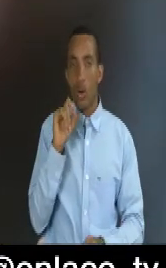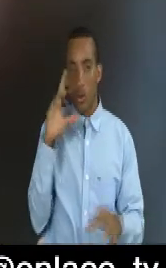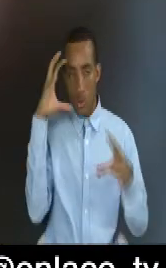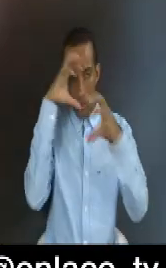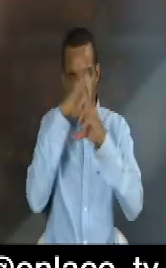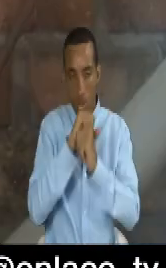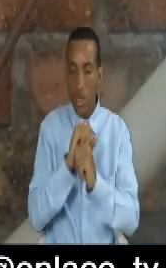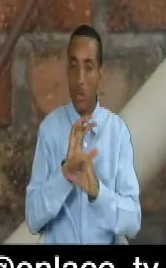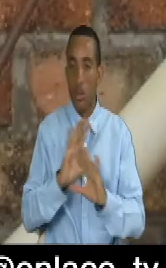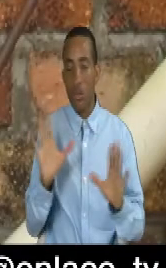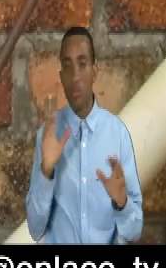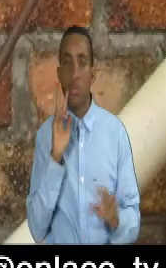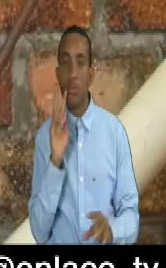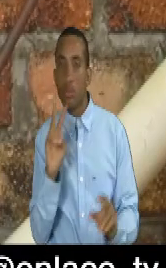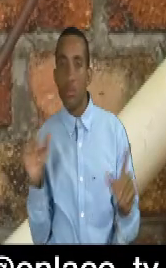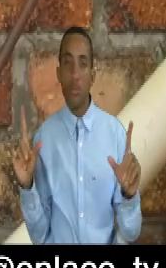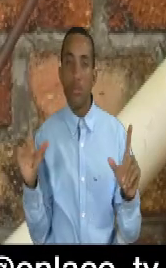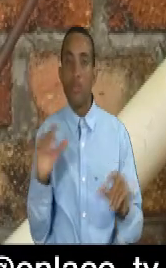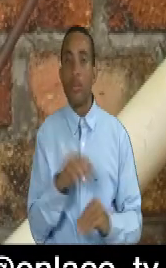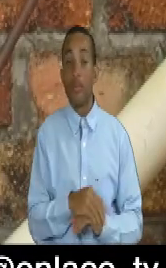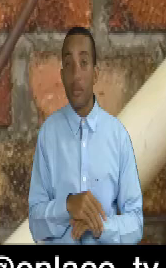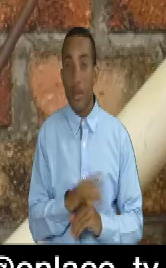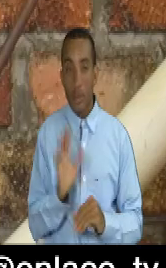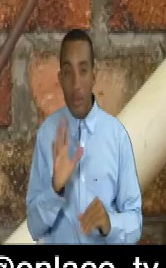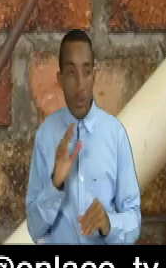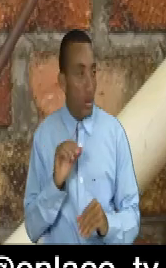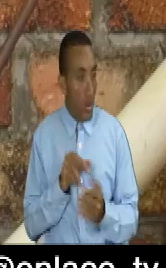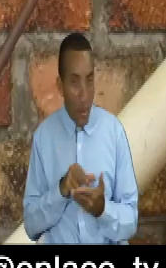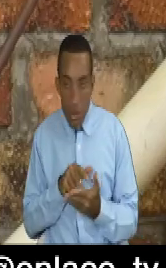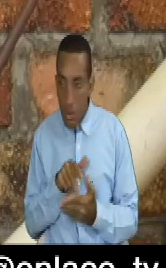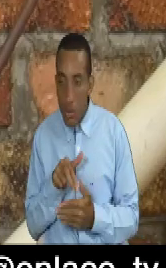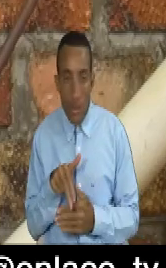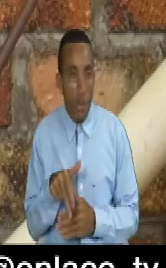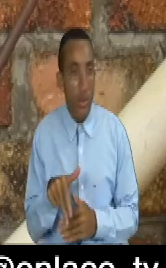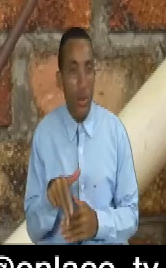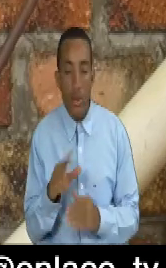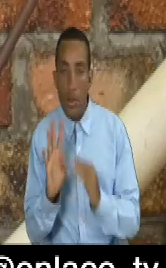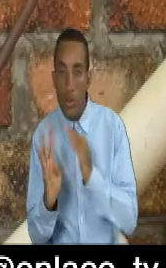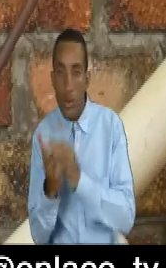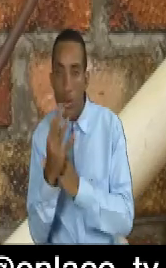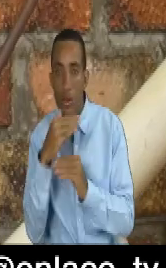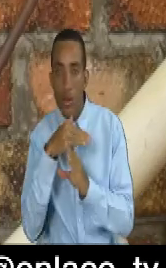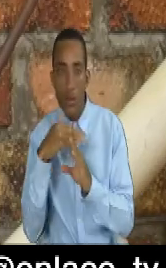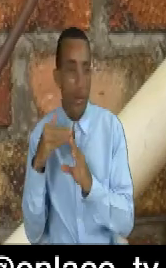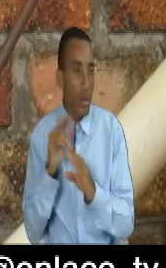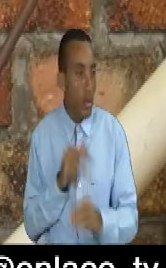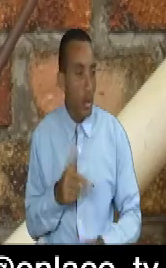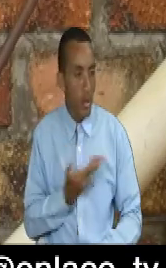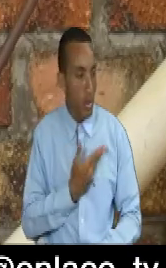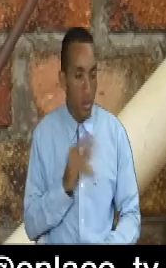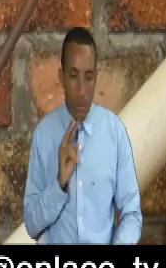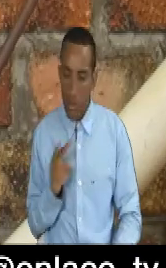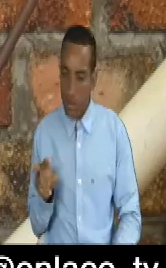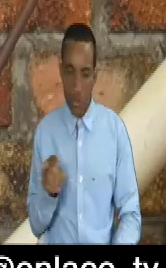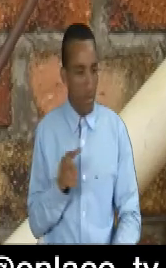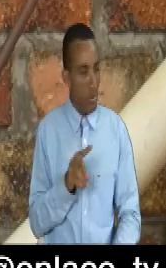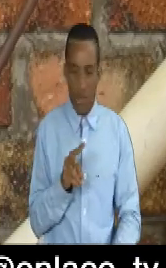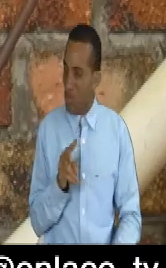viendo televisión, y a las 4 y media que se levantó la mamá, ya no se dio cuenta de que ya no estaba en la casa.